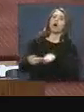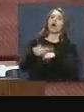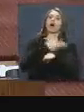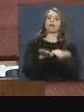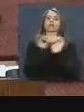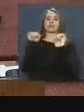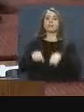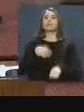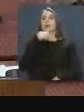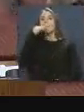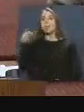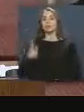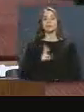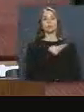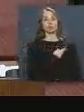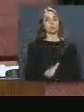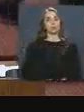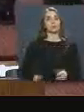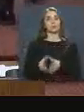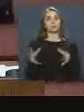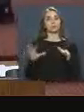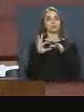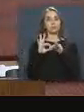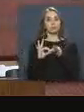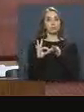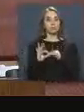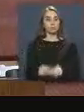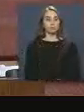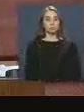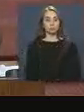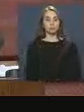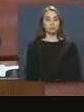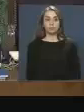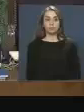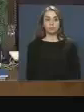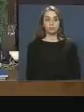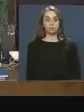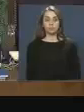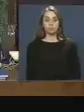aprobarlo. He dicho, señor presidente, muchas gracias.